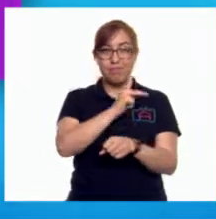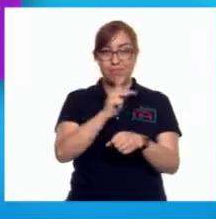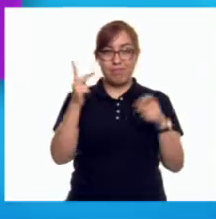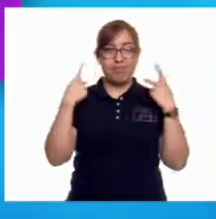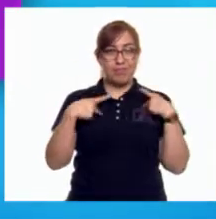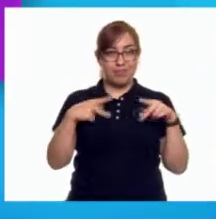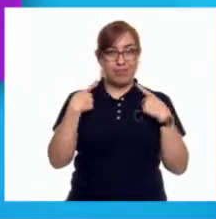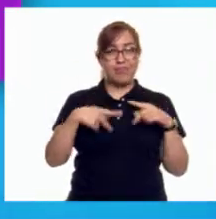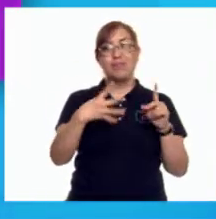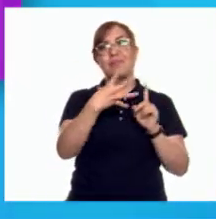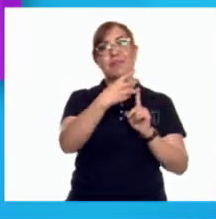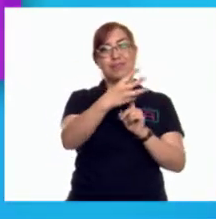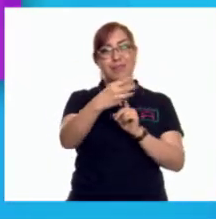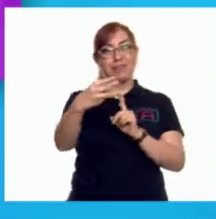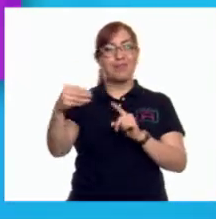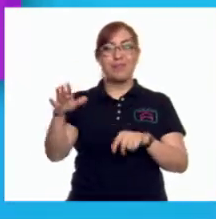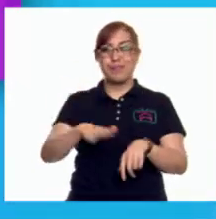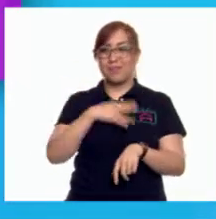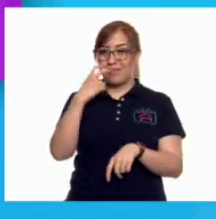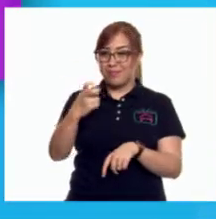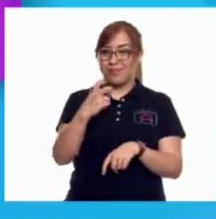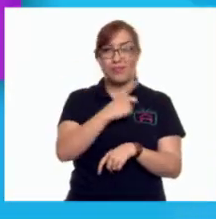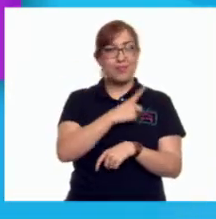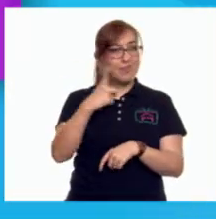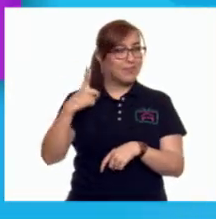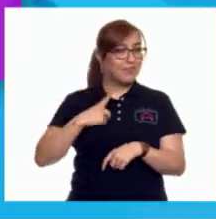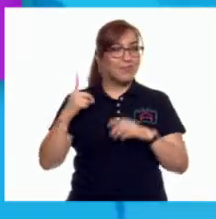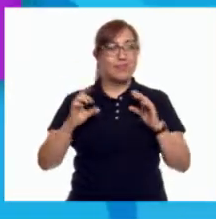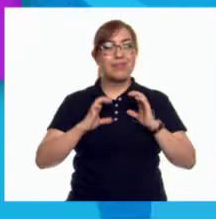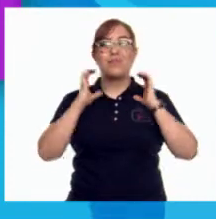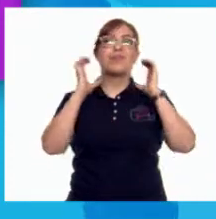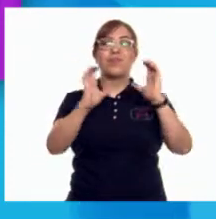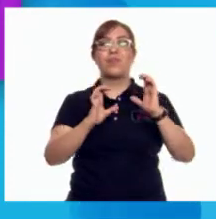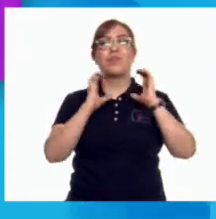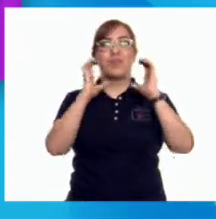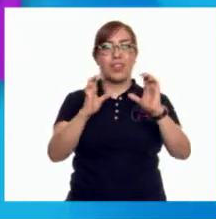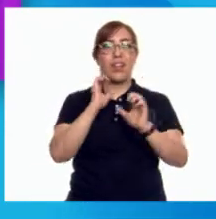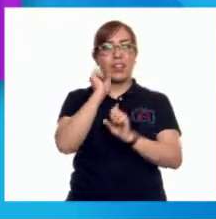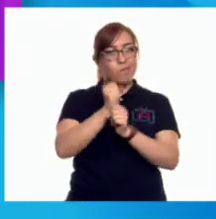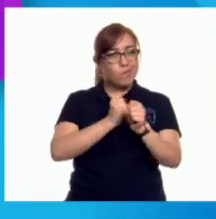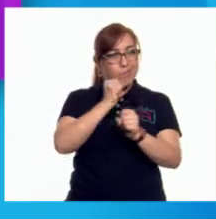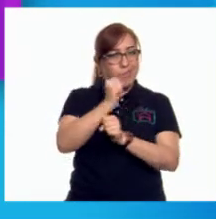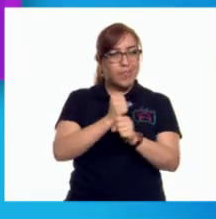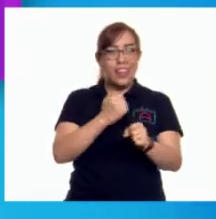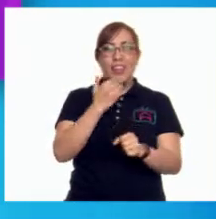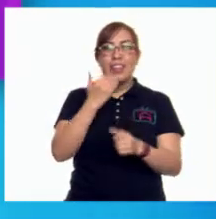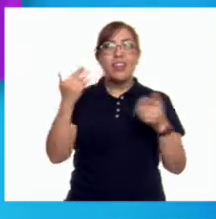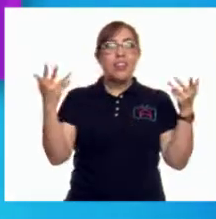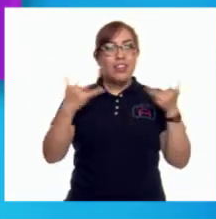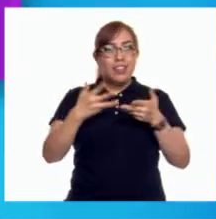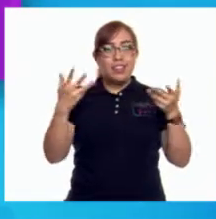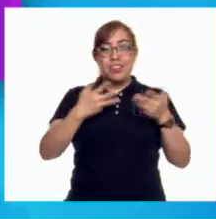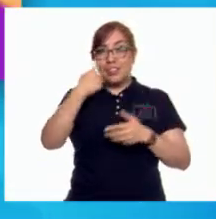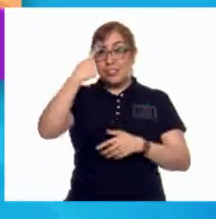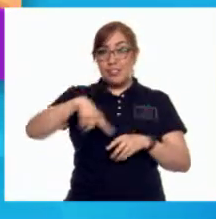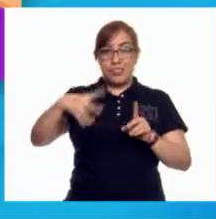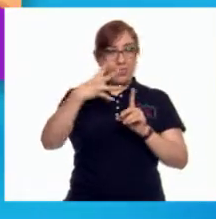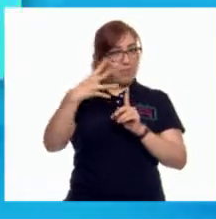las personas. Por eso hay que continuar cuidándonos siguiendo las buenas prácticas que ya todos conocemos para evitar